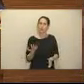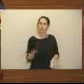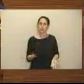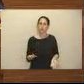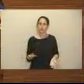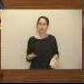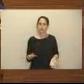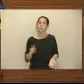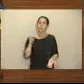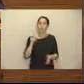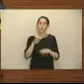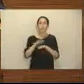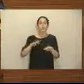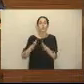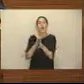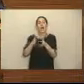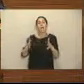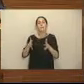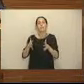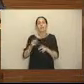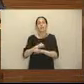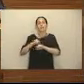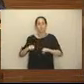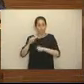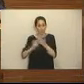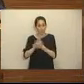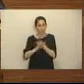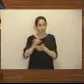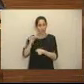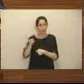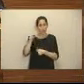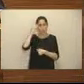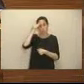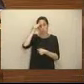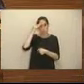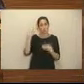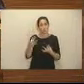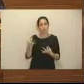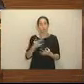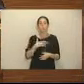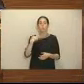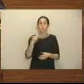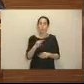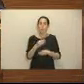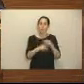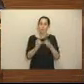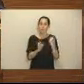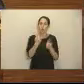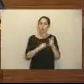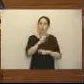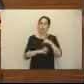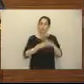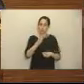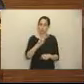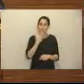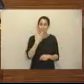claramente. Esa es la mayoría amplia y reforzada con la que usted considera que se pueden hacer determinadas reformas. Y si no se